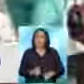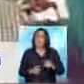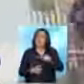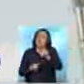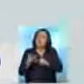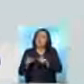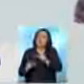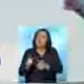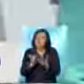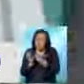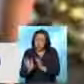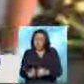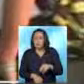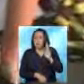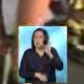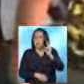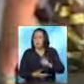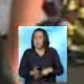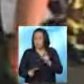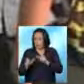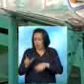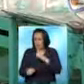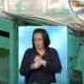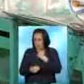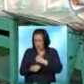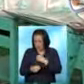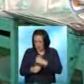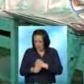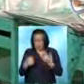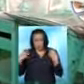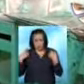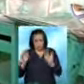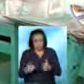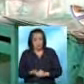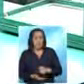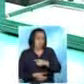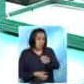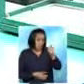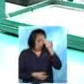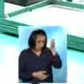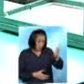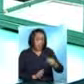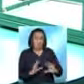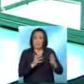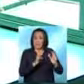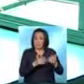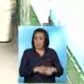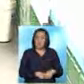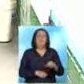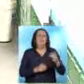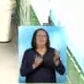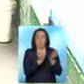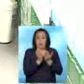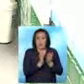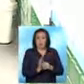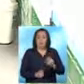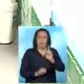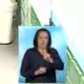los estudiantes, docentes y personal administrativo. Ya lo sabe, entonces, clases a partir del lunes 27.